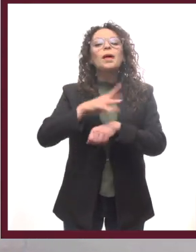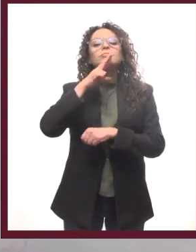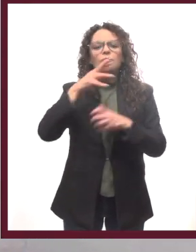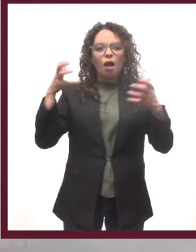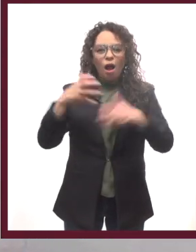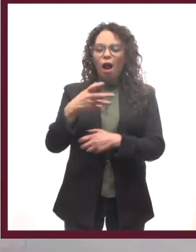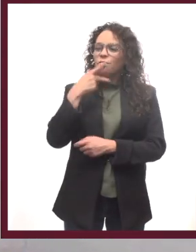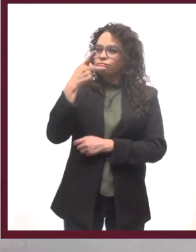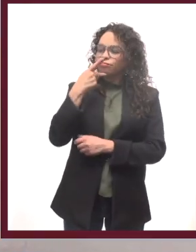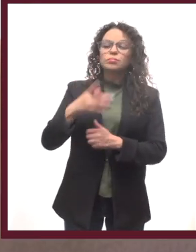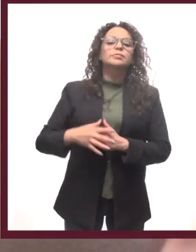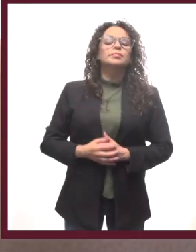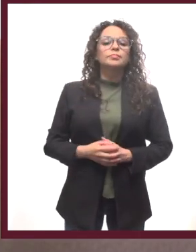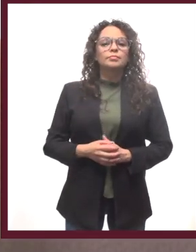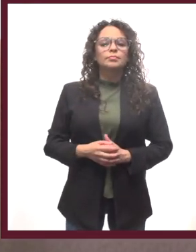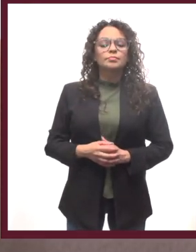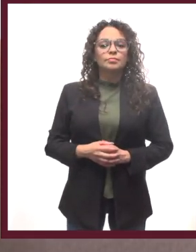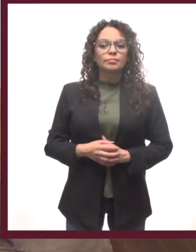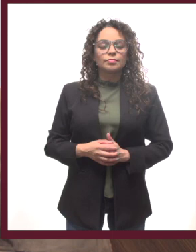otra intención?